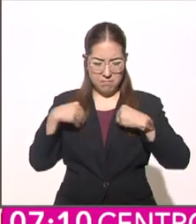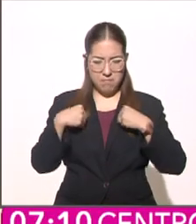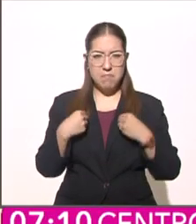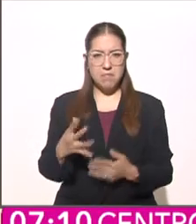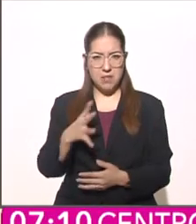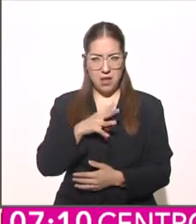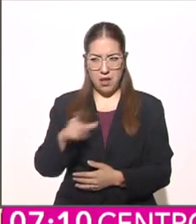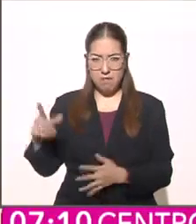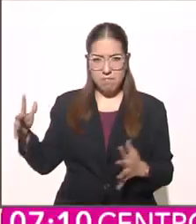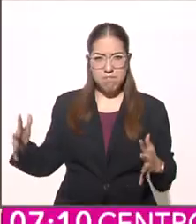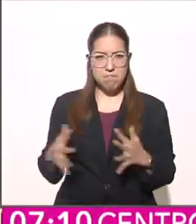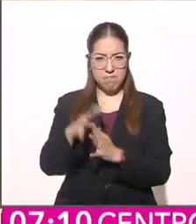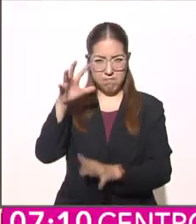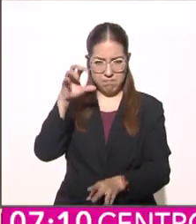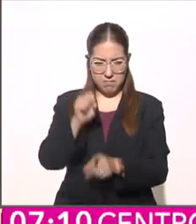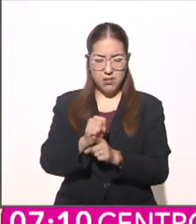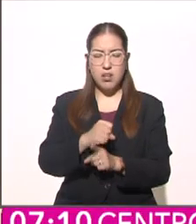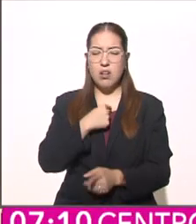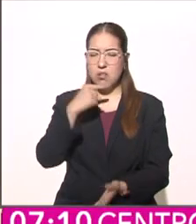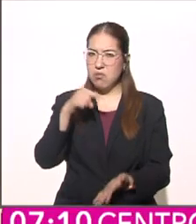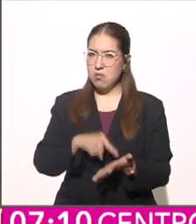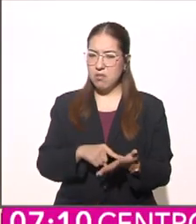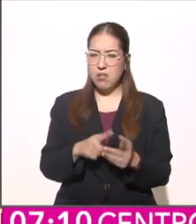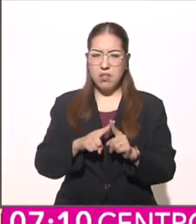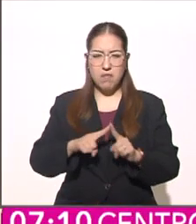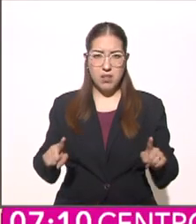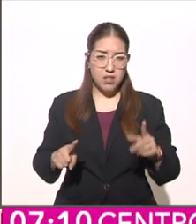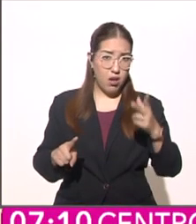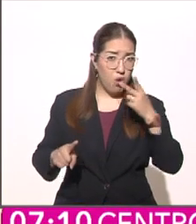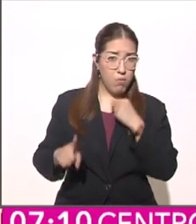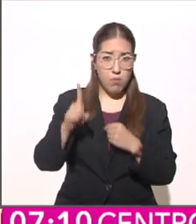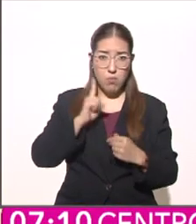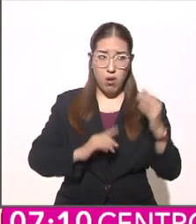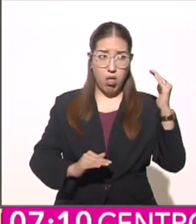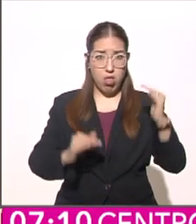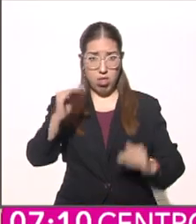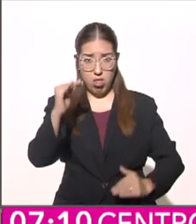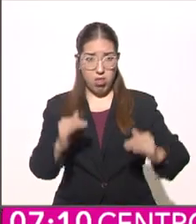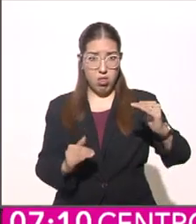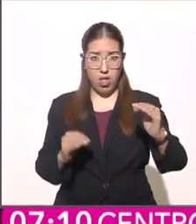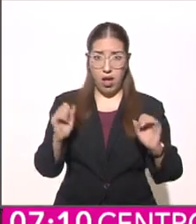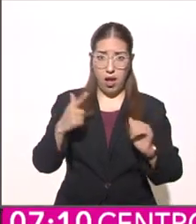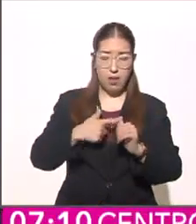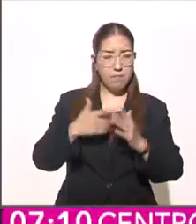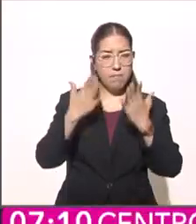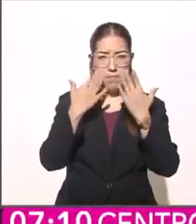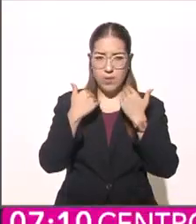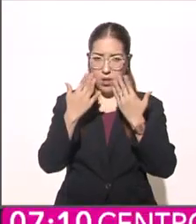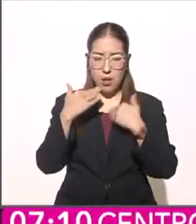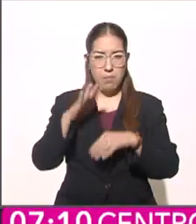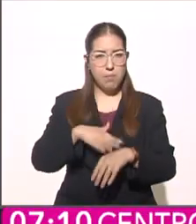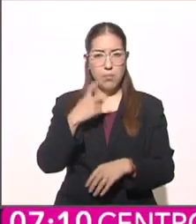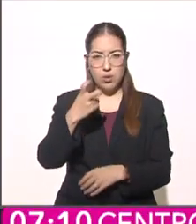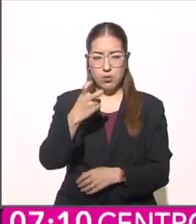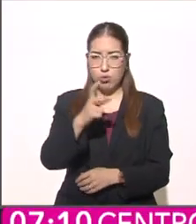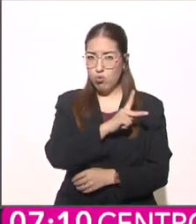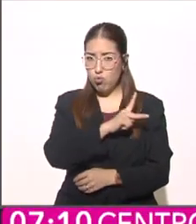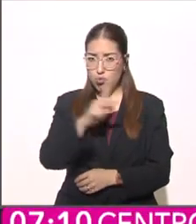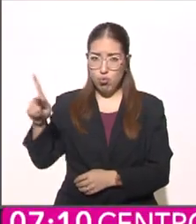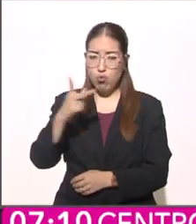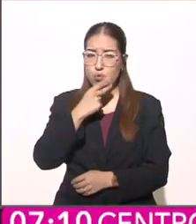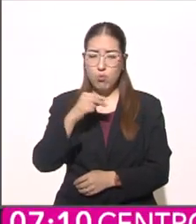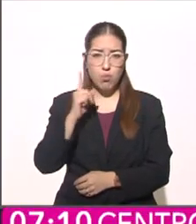hay diferencia sustancial entre los cerebros masculinos y femeninos, y por lo tanto, hombres y mujeres